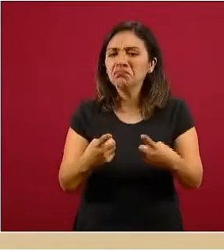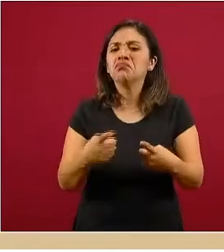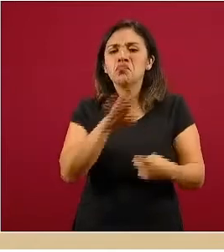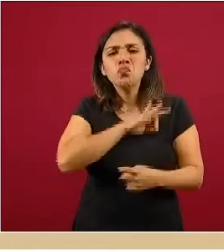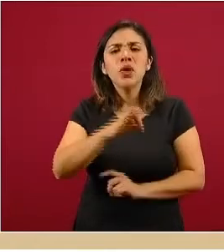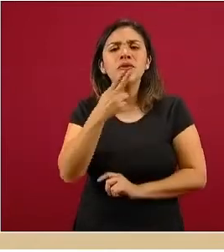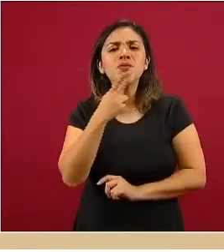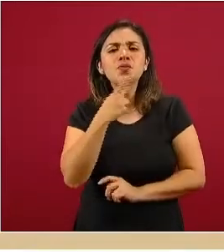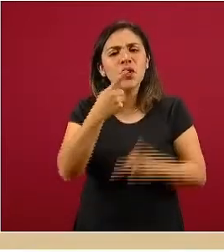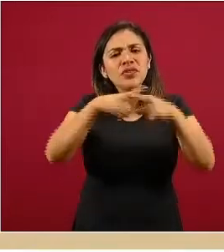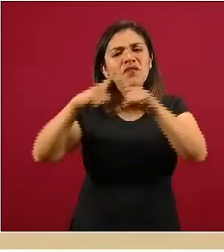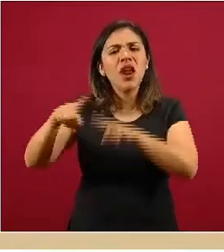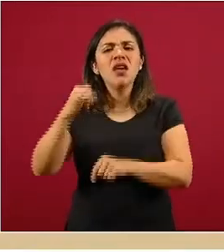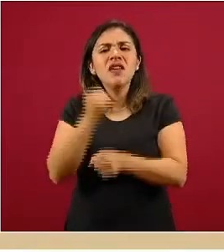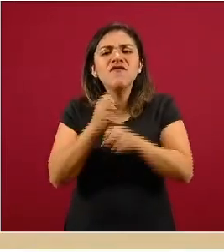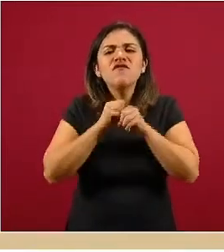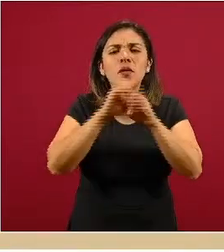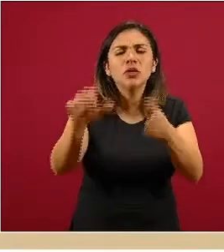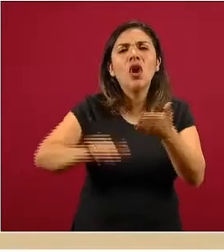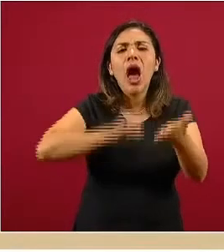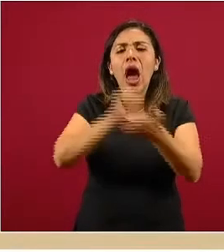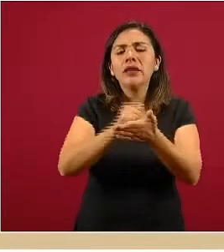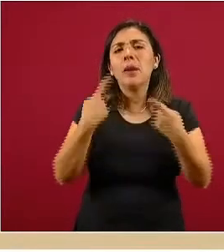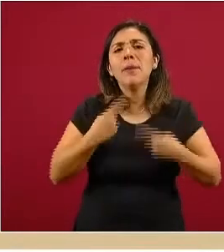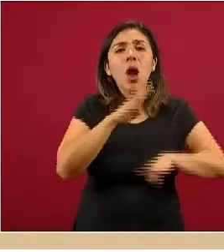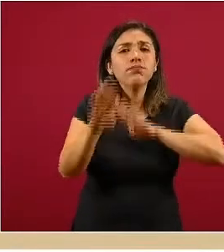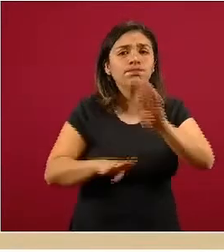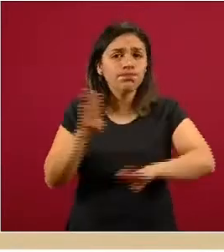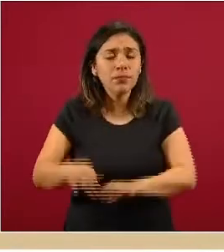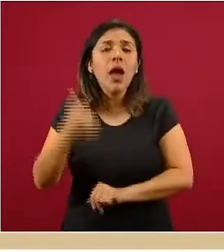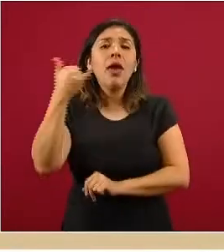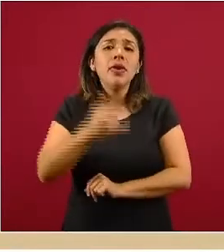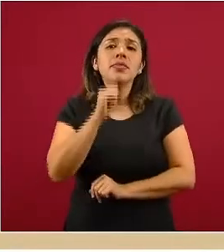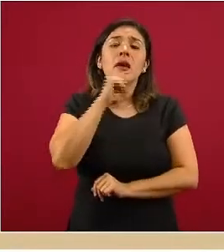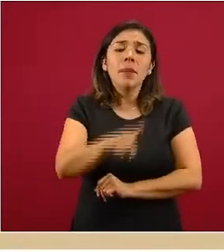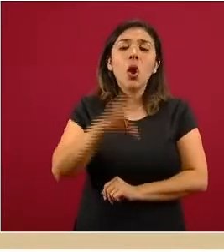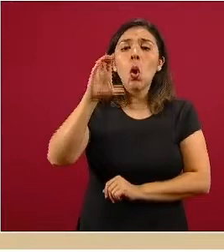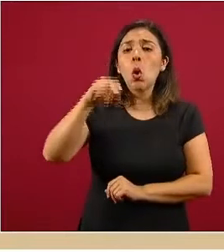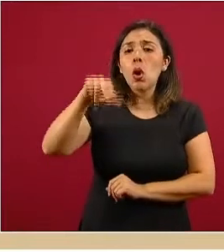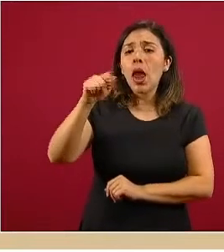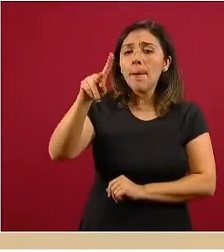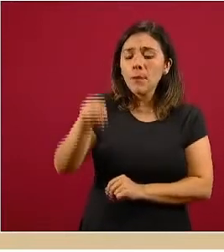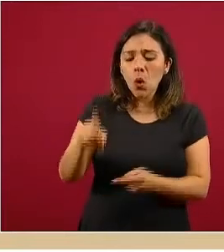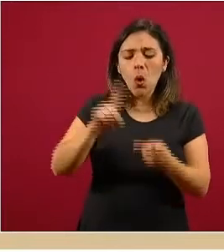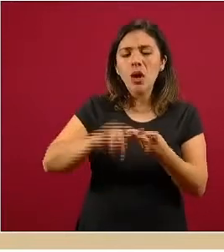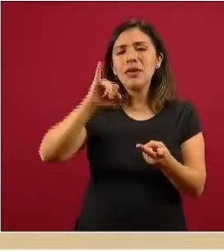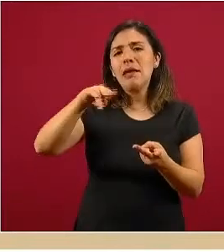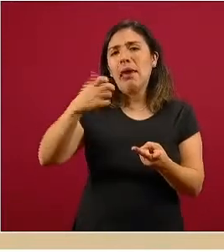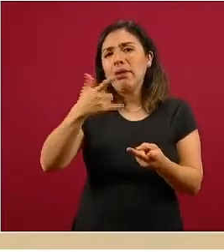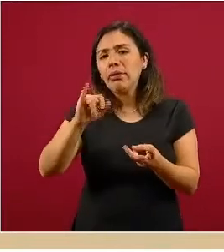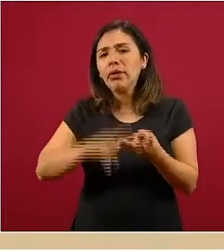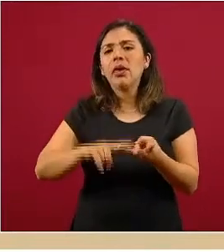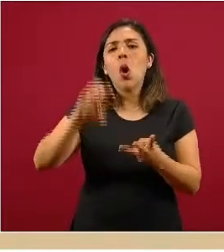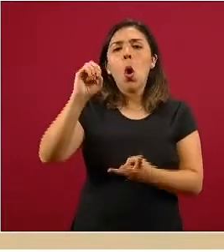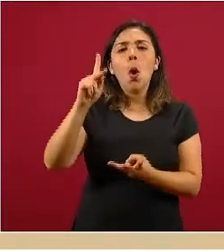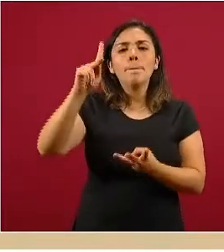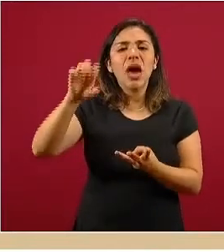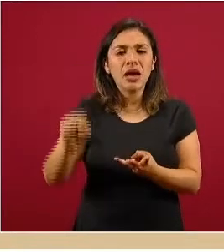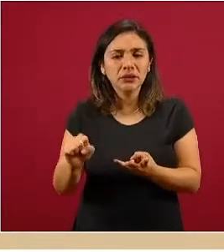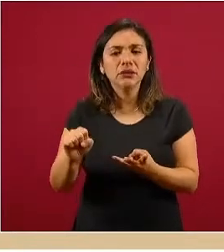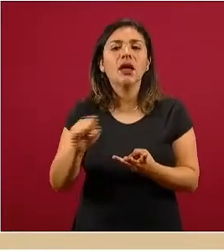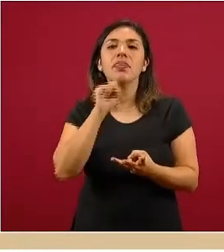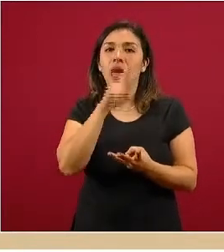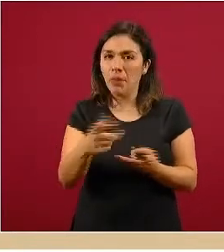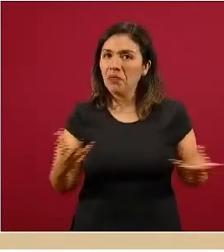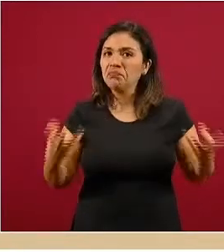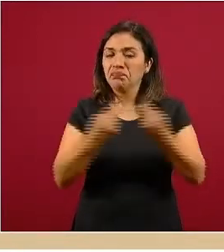es un ejercicio que se realizó por un grupo interinstitucional y pues, mi más profundo